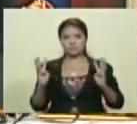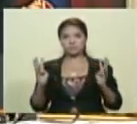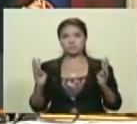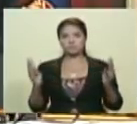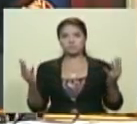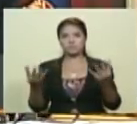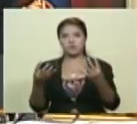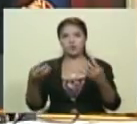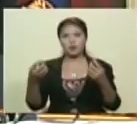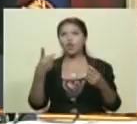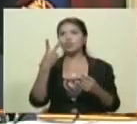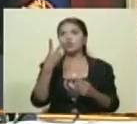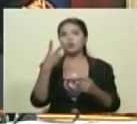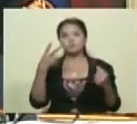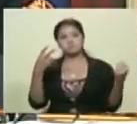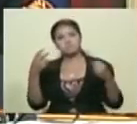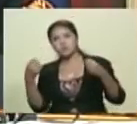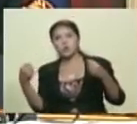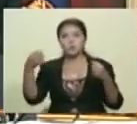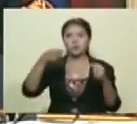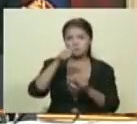hay dos boxeadores, ¿verdad?